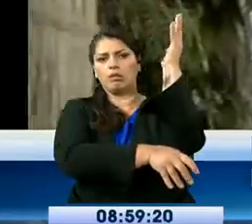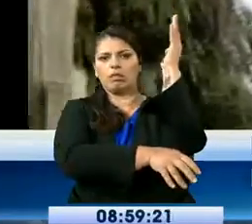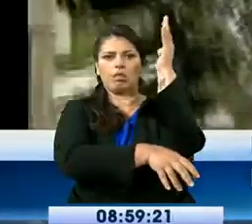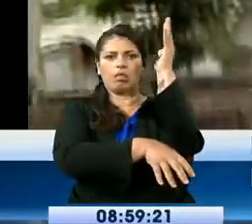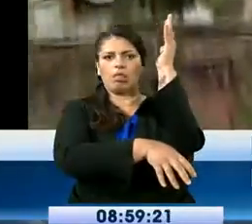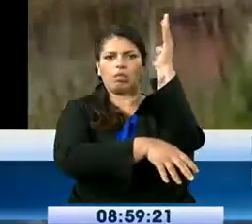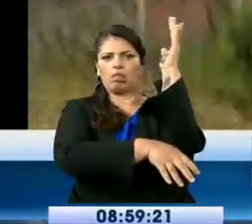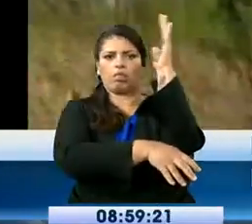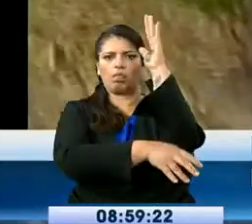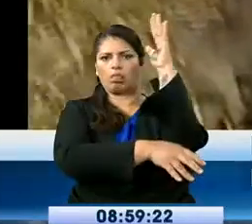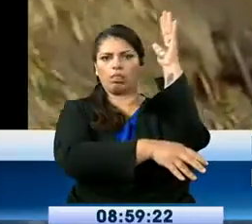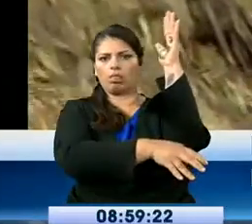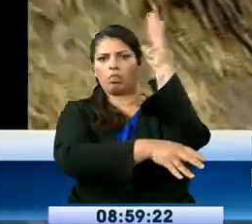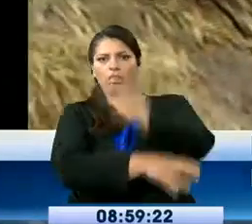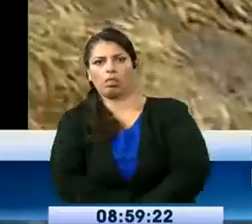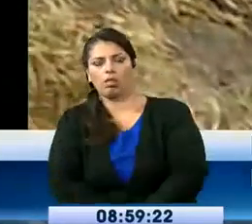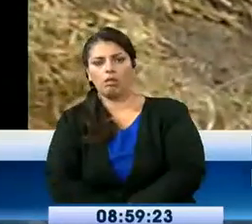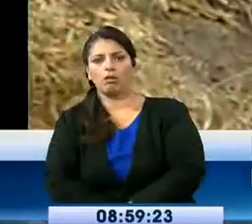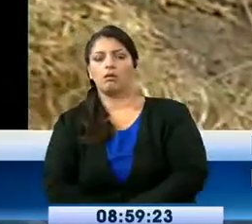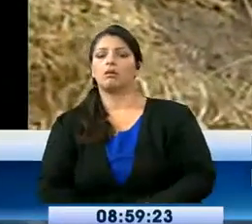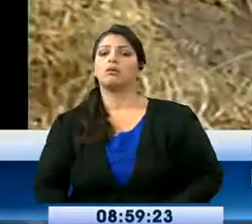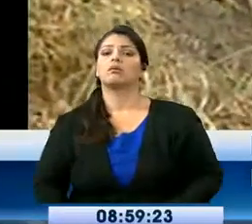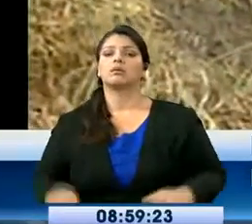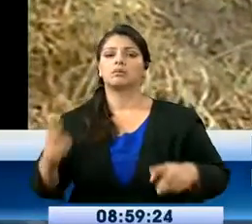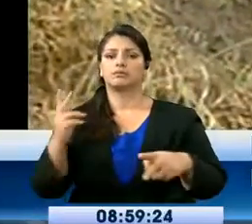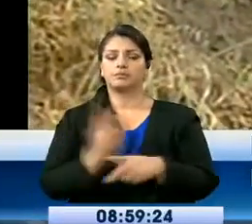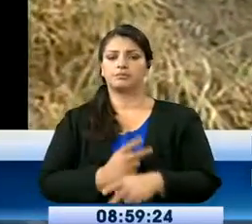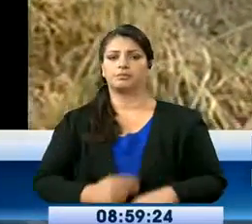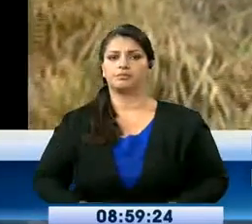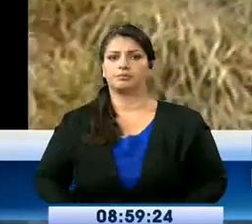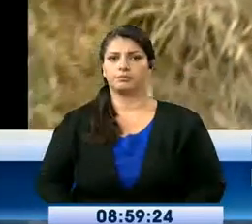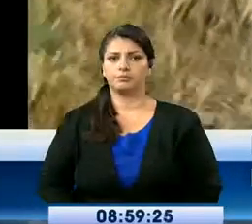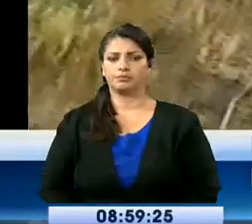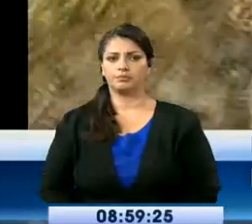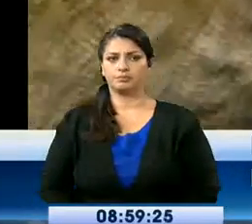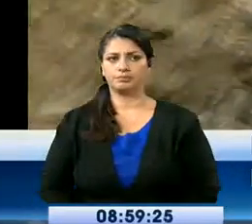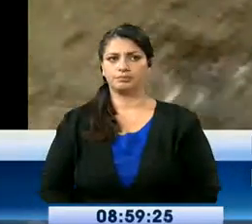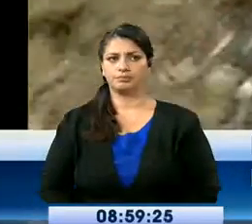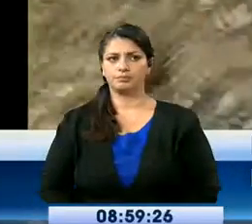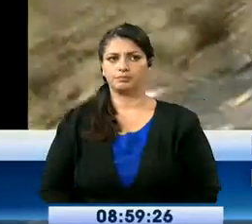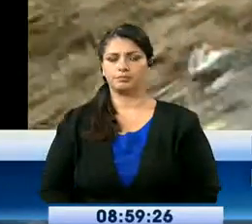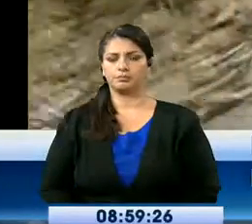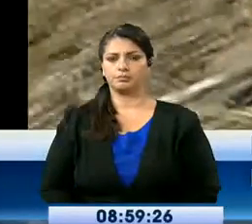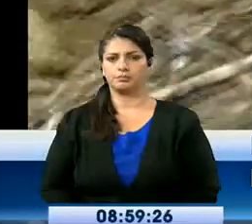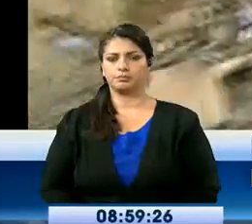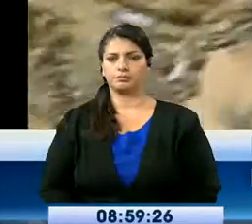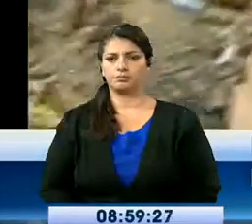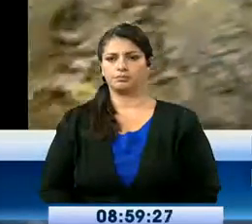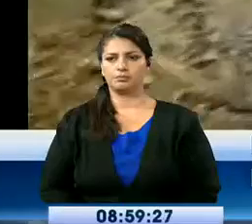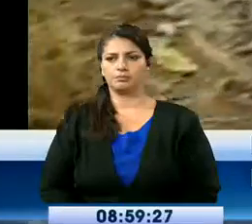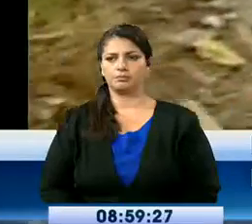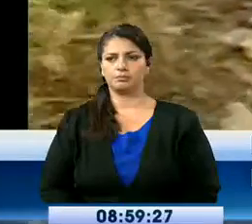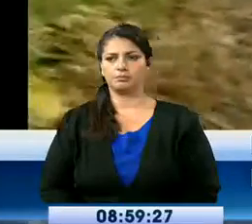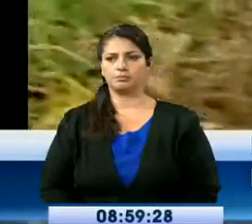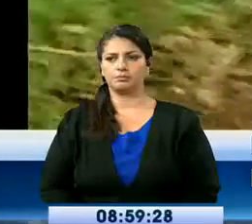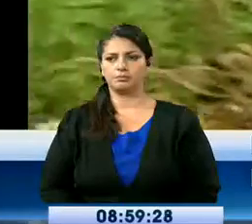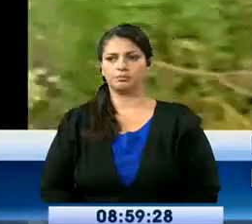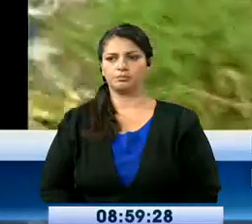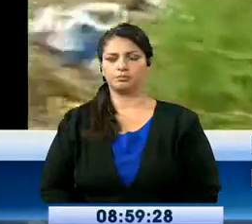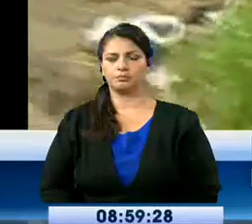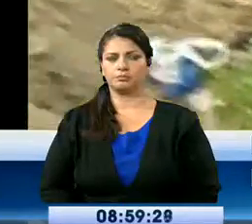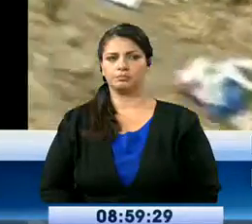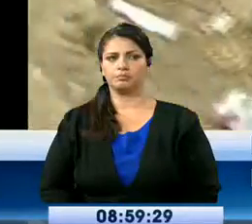verdes puedan venir y, bueno, ojalá que no se lo pueda podar, ojalá que no se lo puede, pero por lo menos tal vez un refuerzo para que el